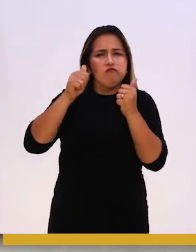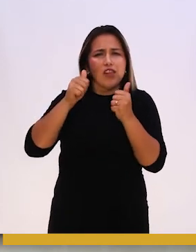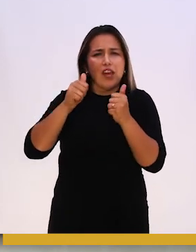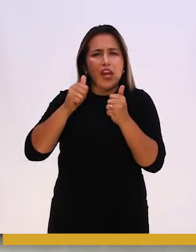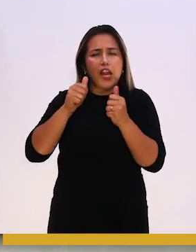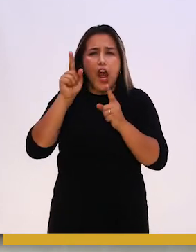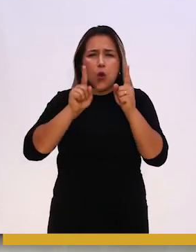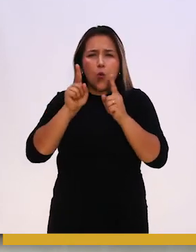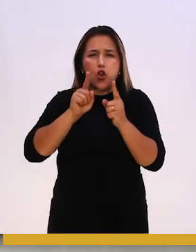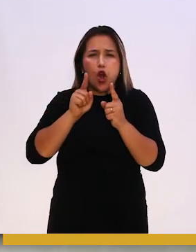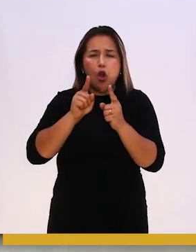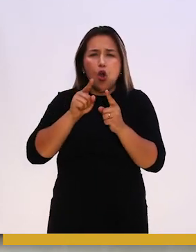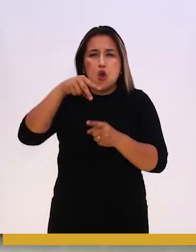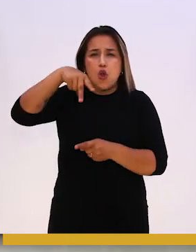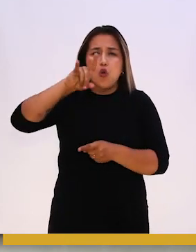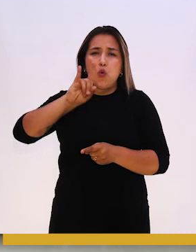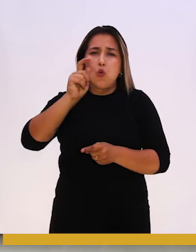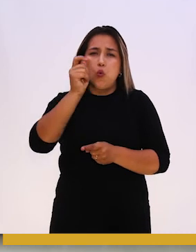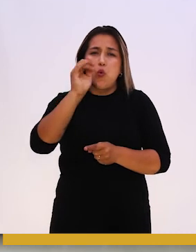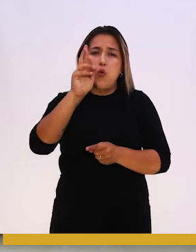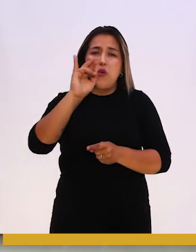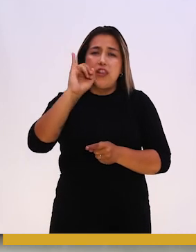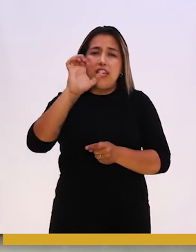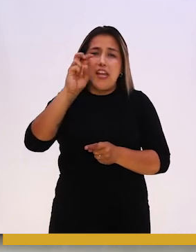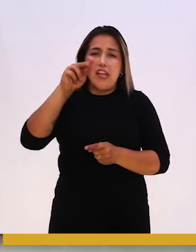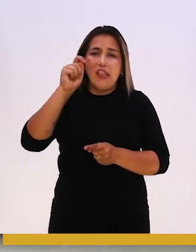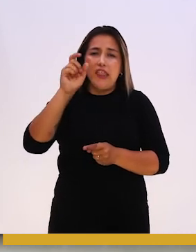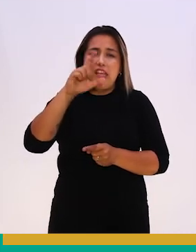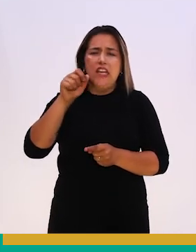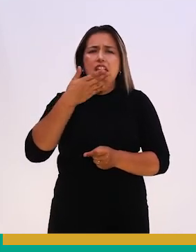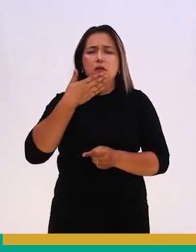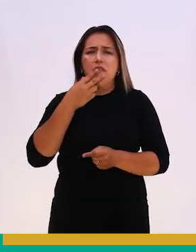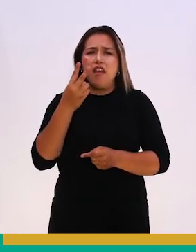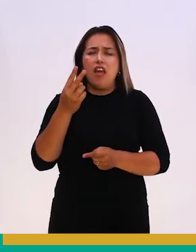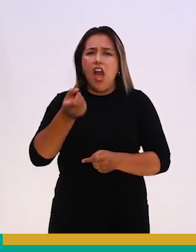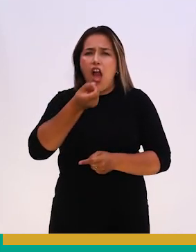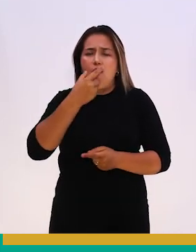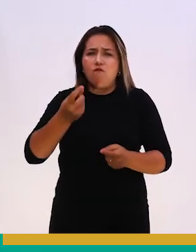el calcio, la vitamina B12, la vitamina D. Eso es lo que nosotros queremos que ustedes tengan claro.